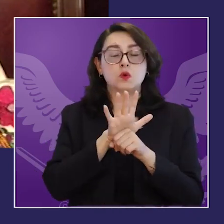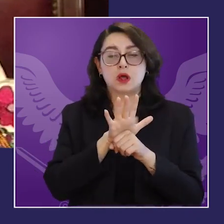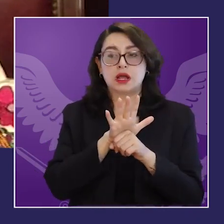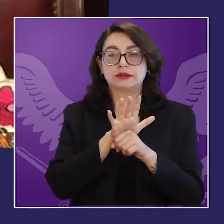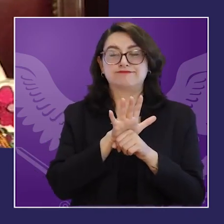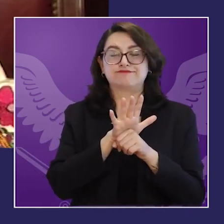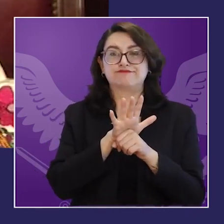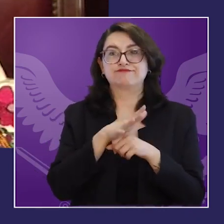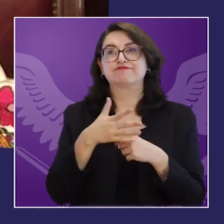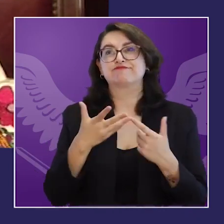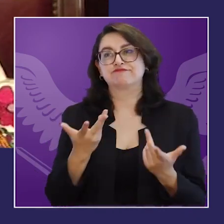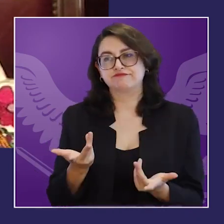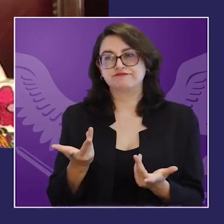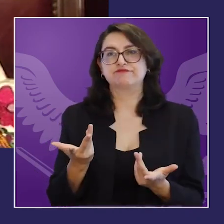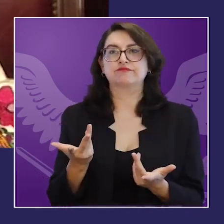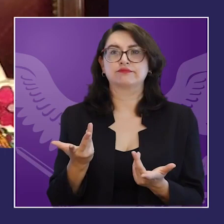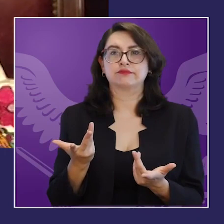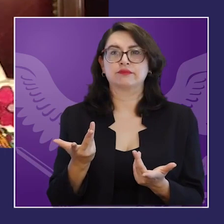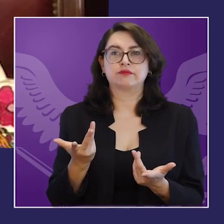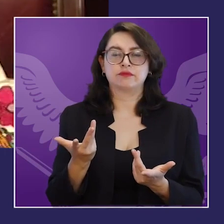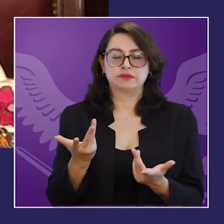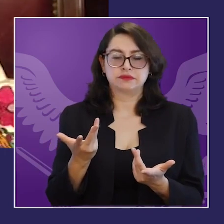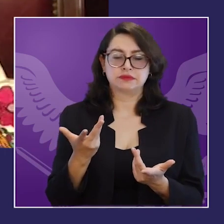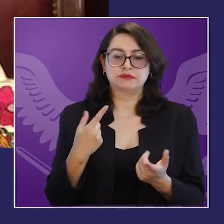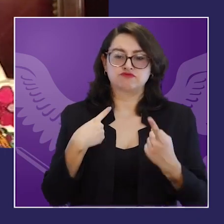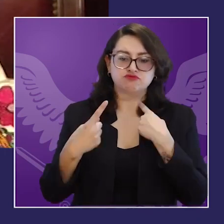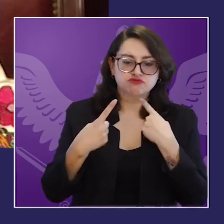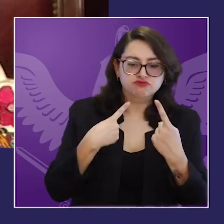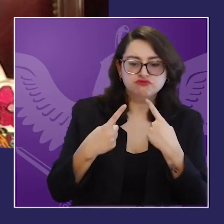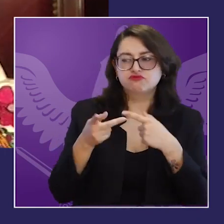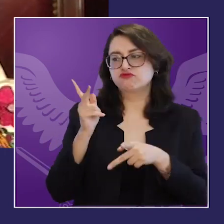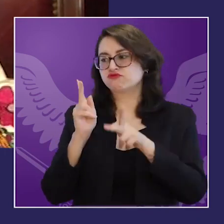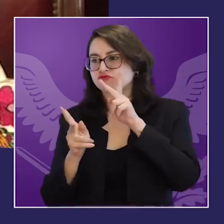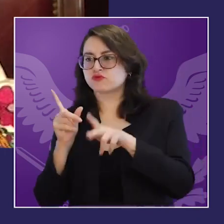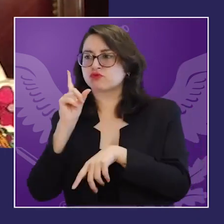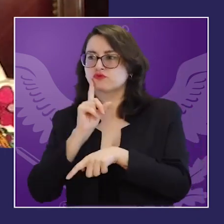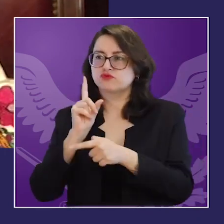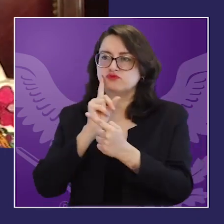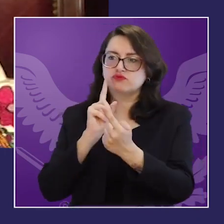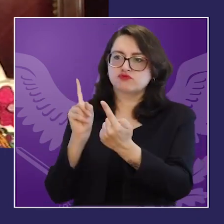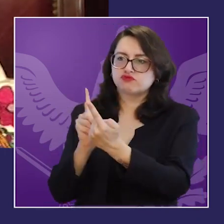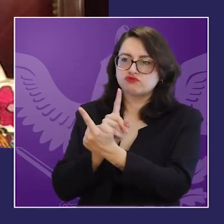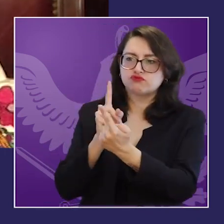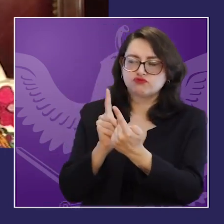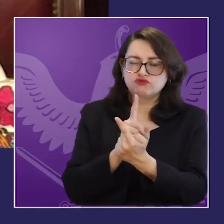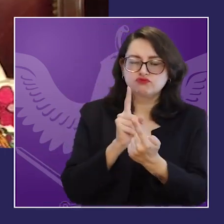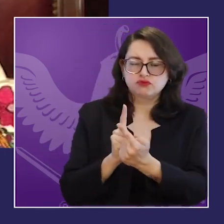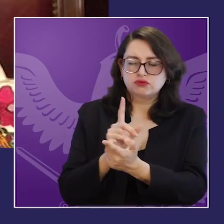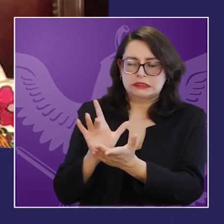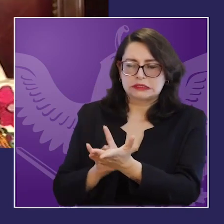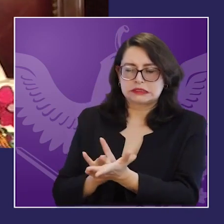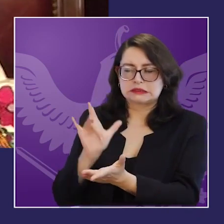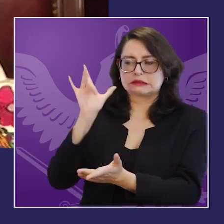reparaciones, y esto quizás de haber acompañado y dialogado y conversado con muchas mujeres víctimas de violencias,